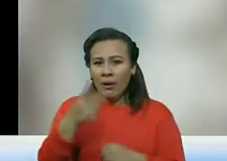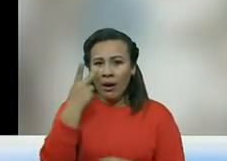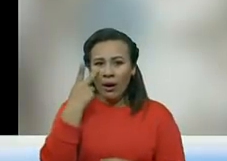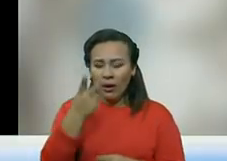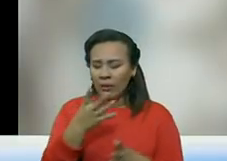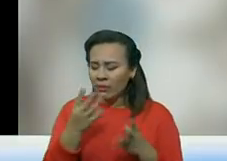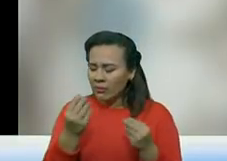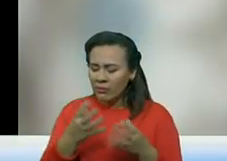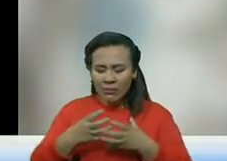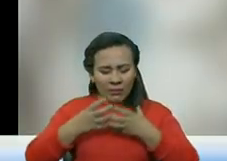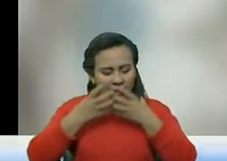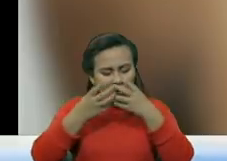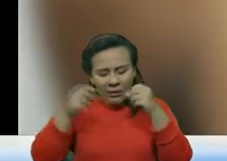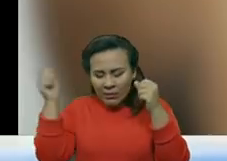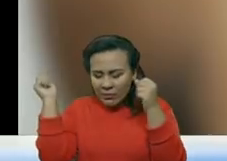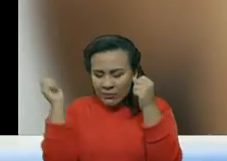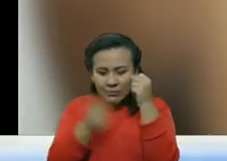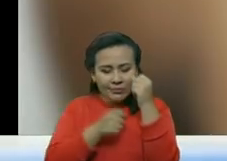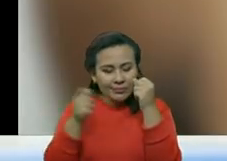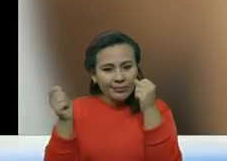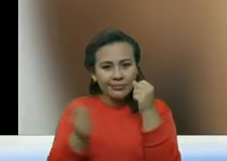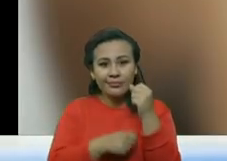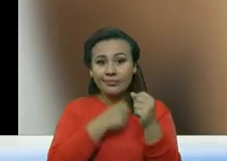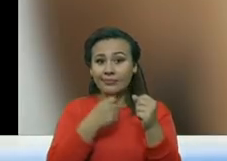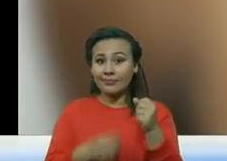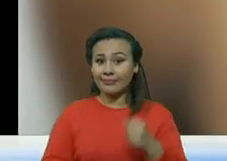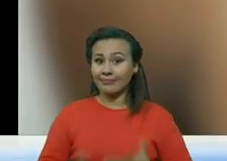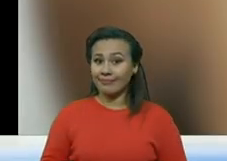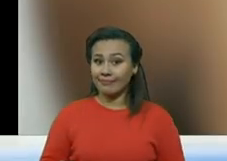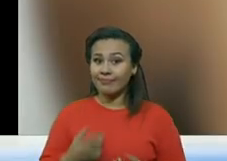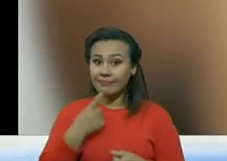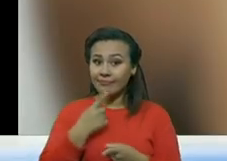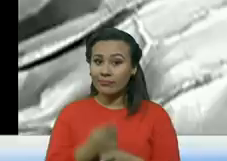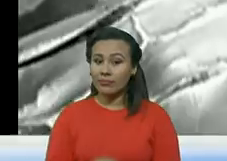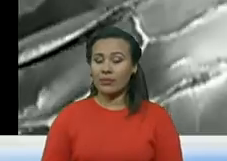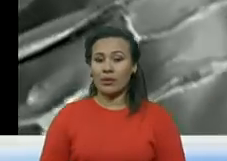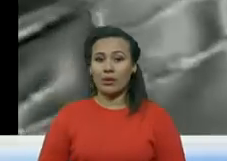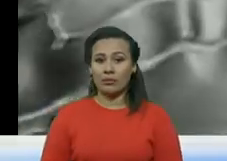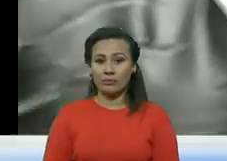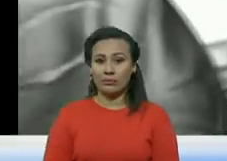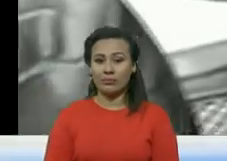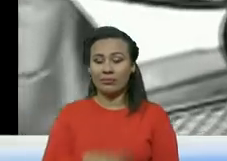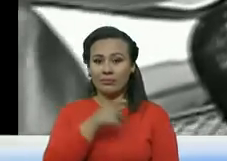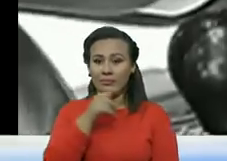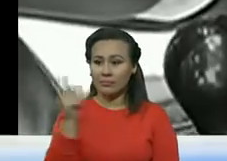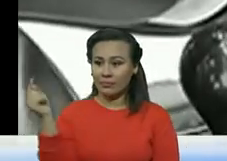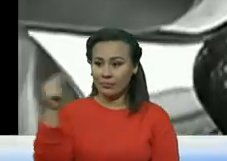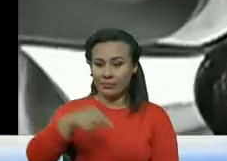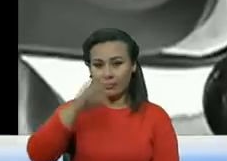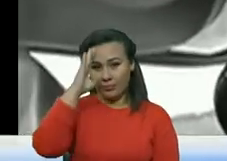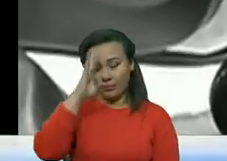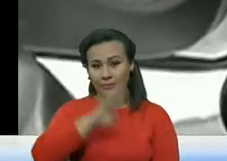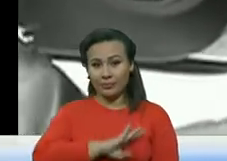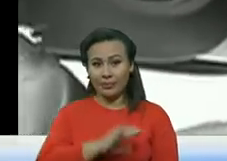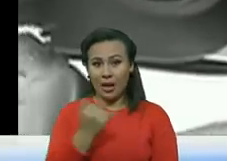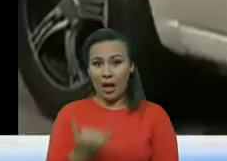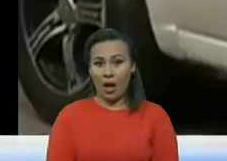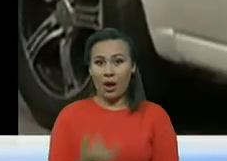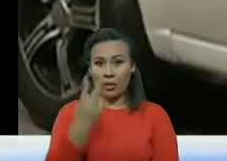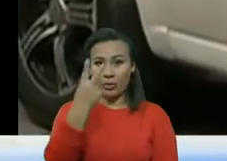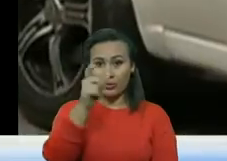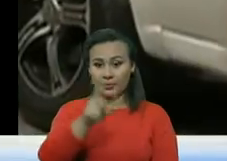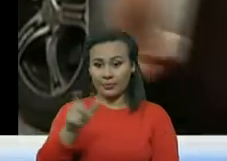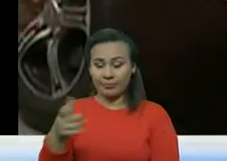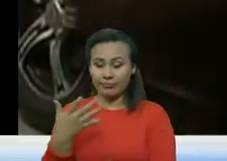estos supuestos delincuentes. Castigo que no llegó a más debido a la intervención policial. Ahora los dos detenidos están